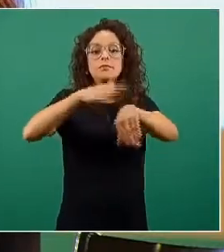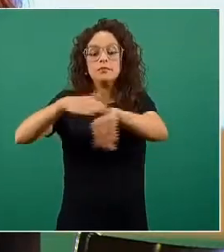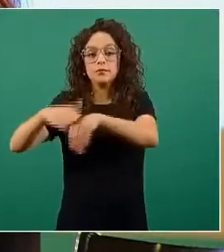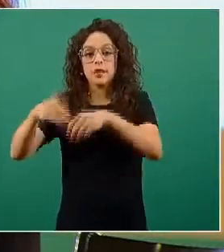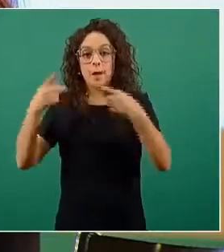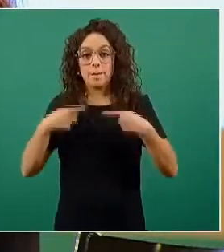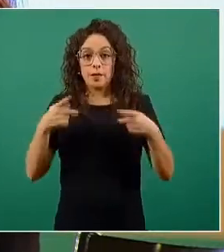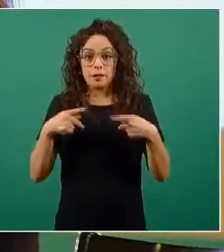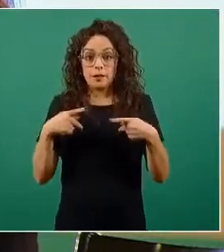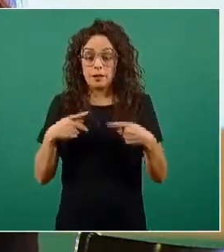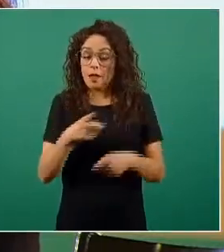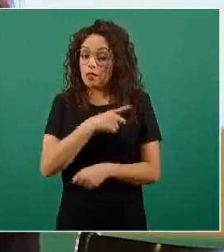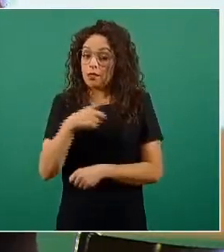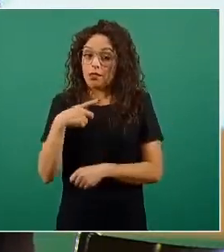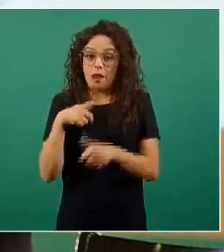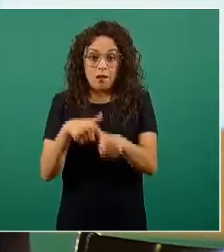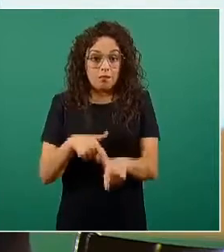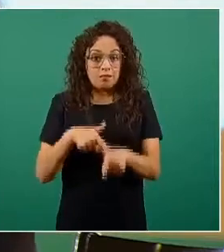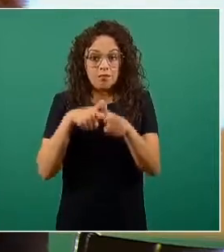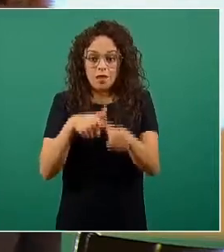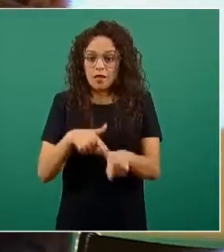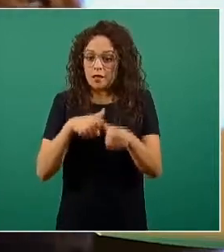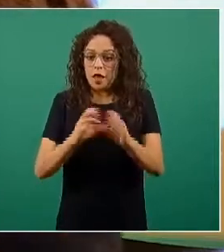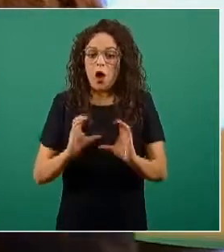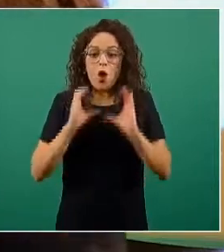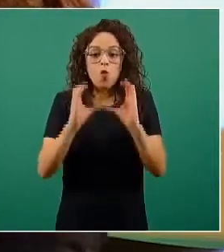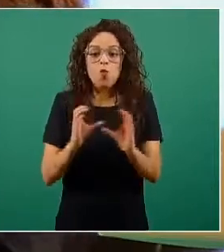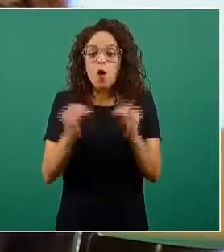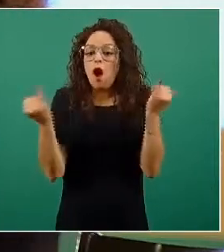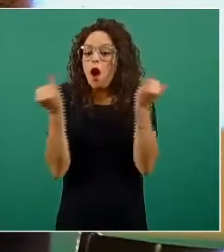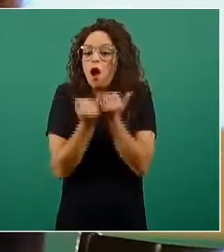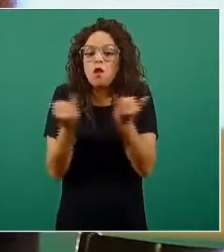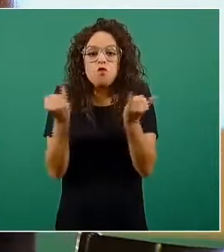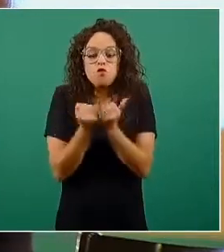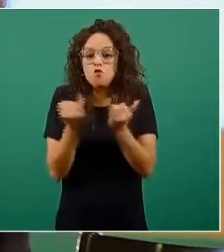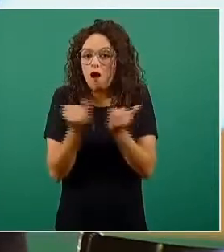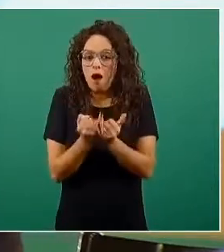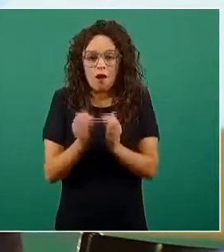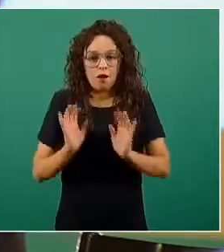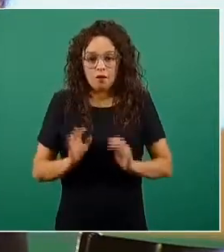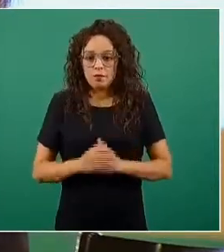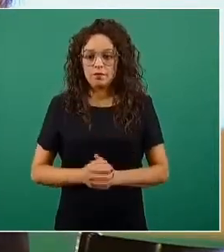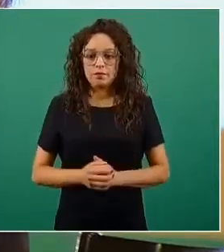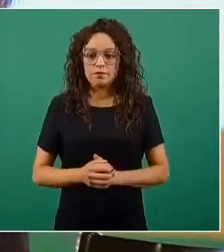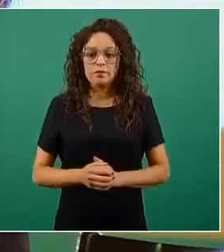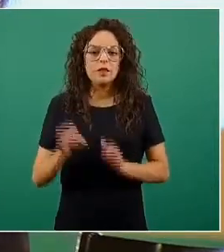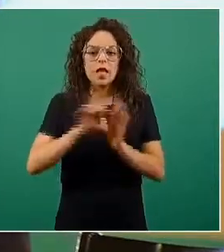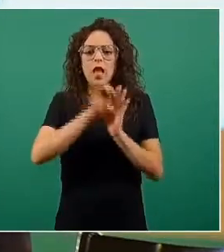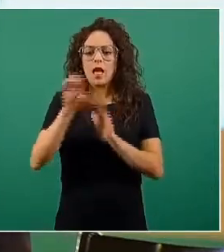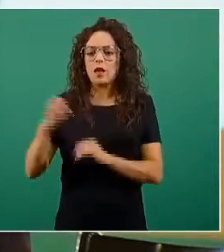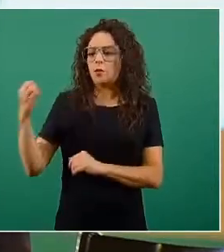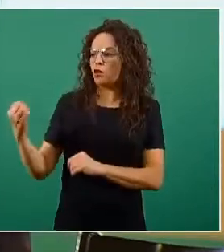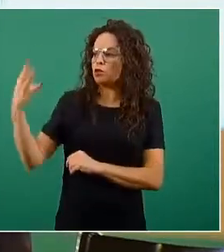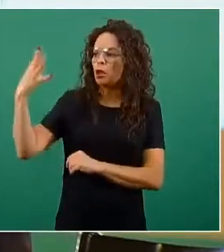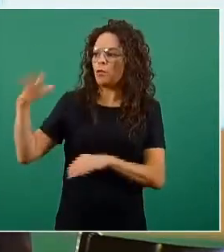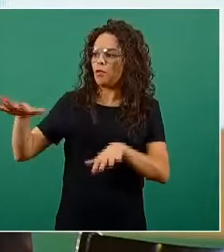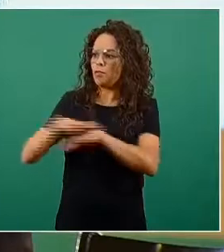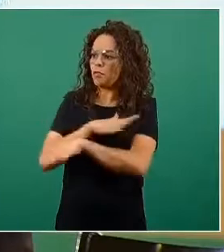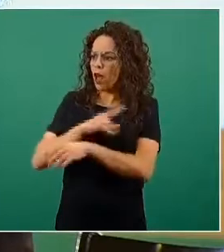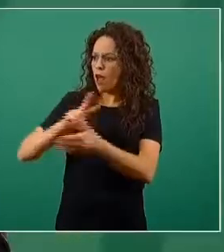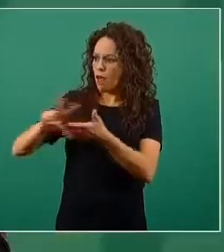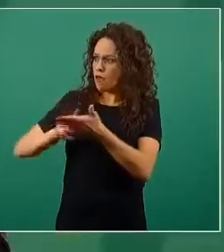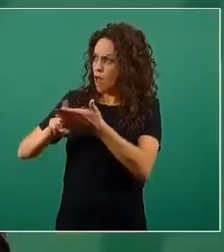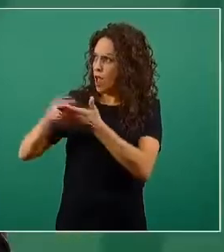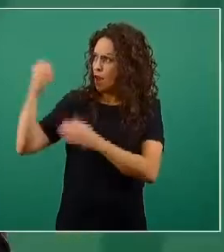medidas preventivas tienen que seguir siendo las mismas. Es decir, no porque en algún momento, incluso si el semáforo llegara hasta verde, vamos